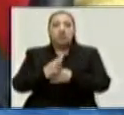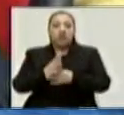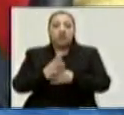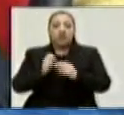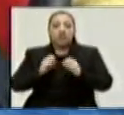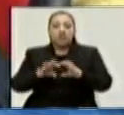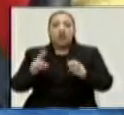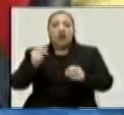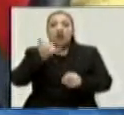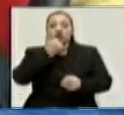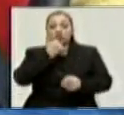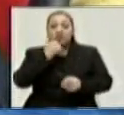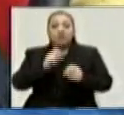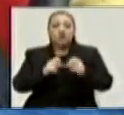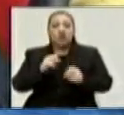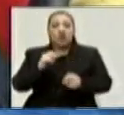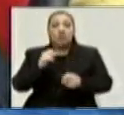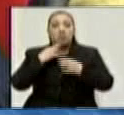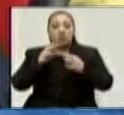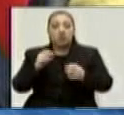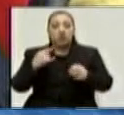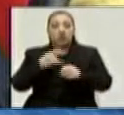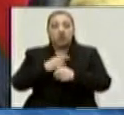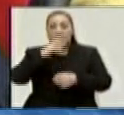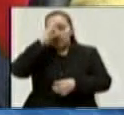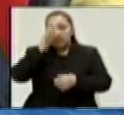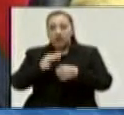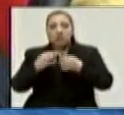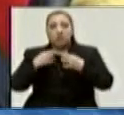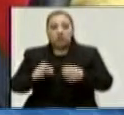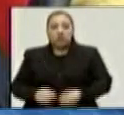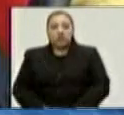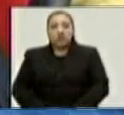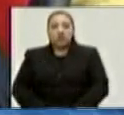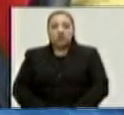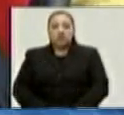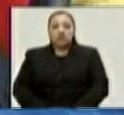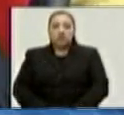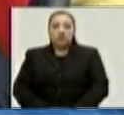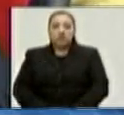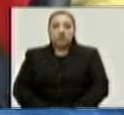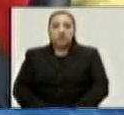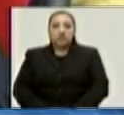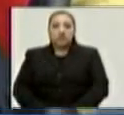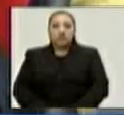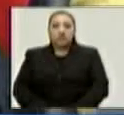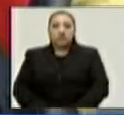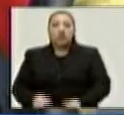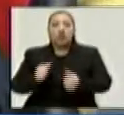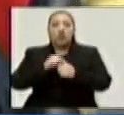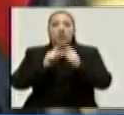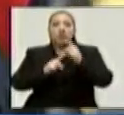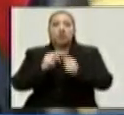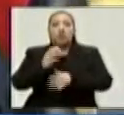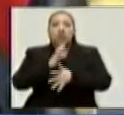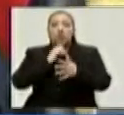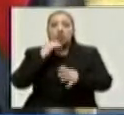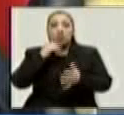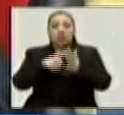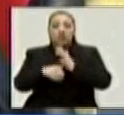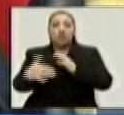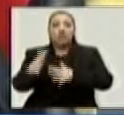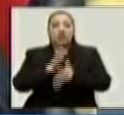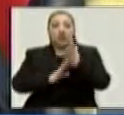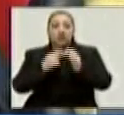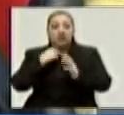de inducción a error a funcionario público, contra la fe pública en la modalidad de falsificación documental, ilícitos penales previstos y